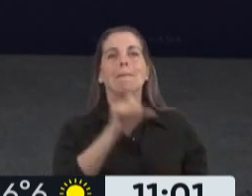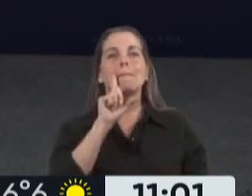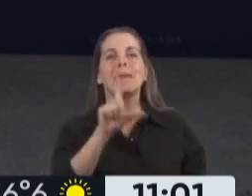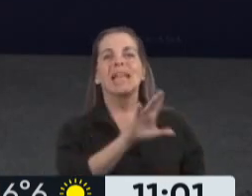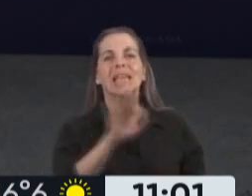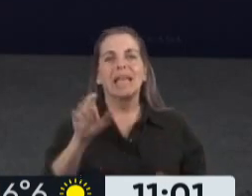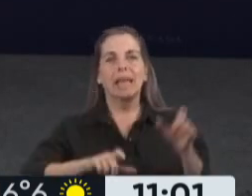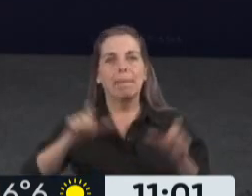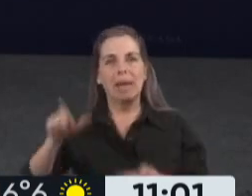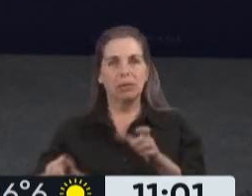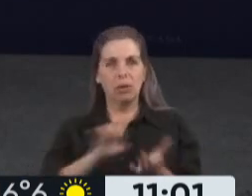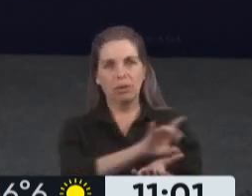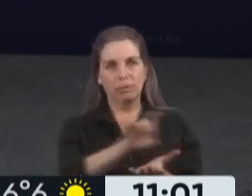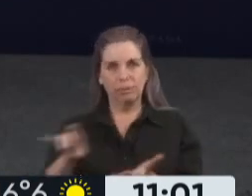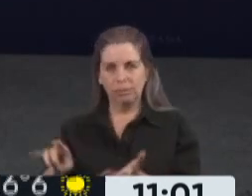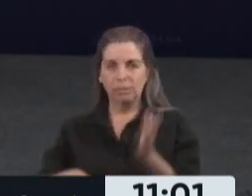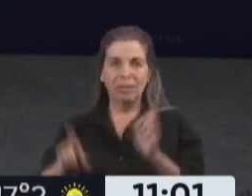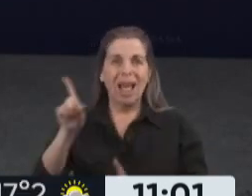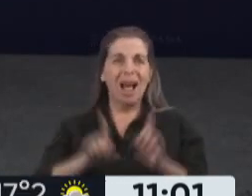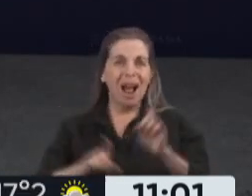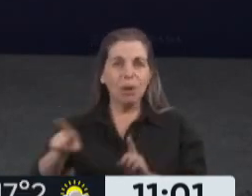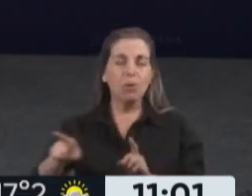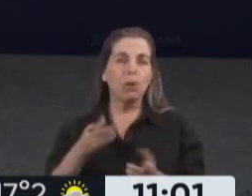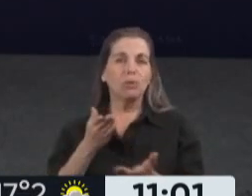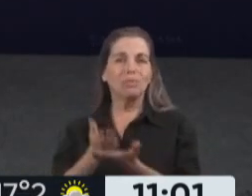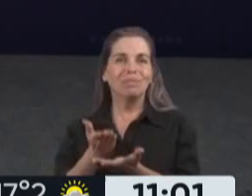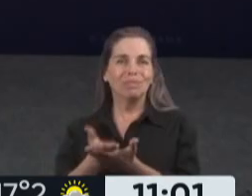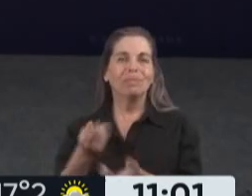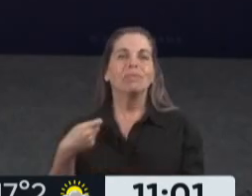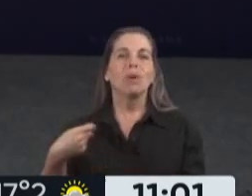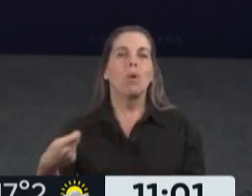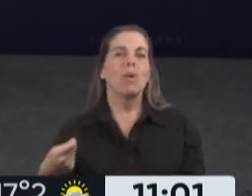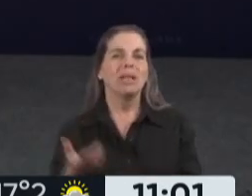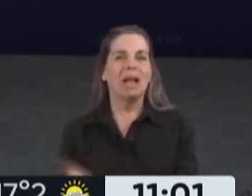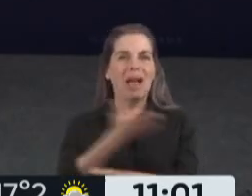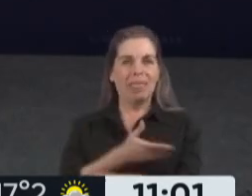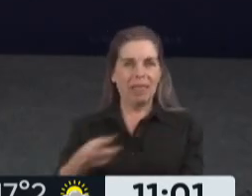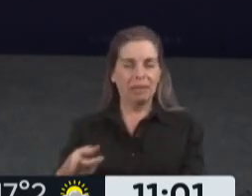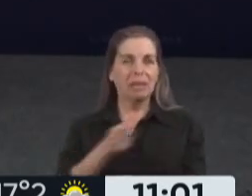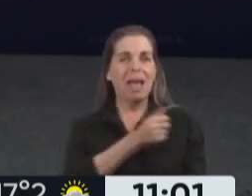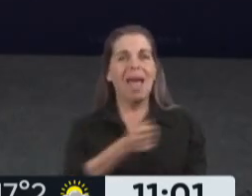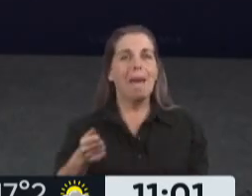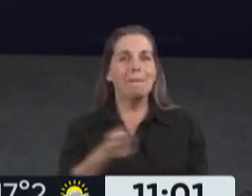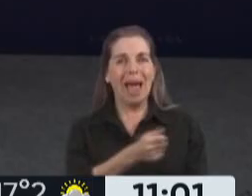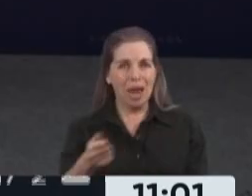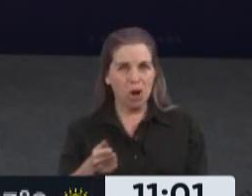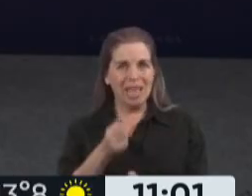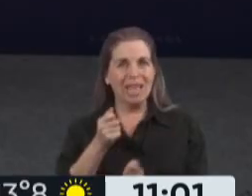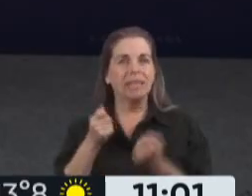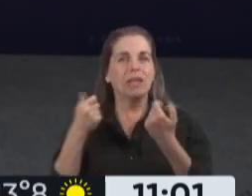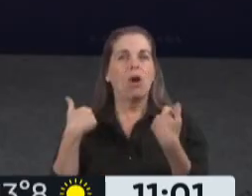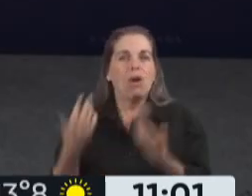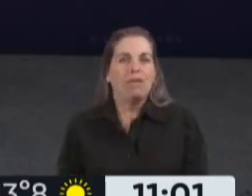ellos en virtud de un retiro voluntario que la empresa puso a disposición de los empleados, lo que significa una reducción